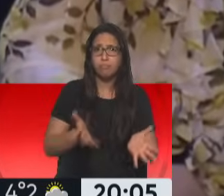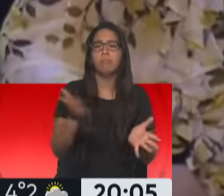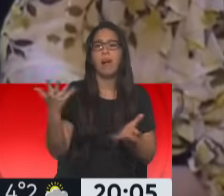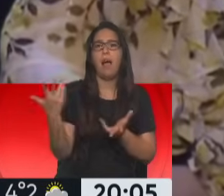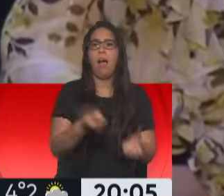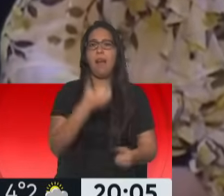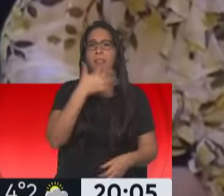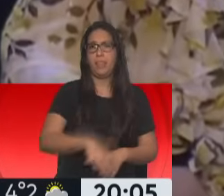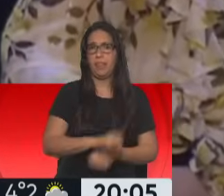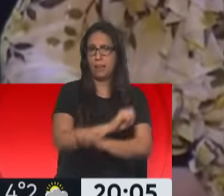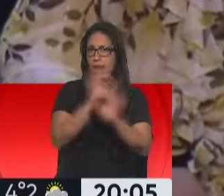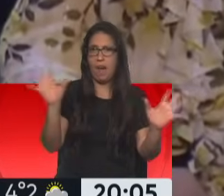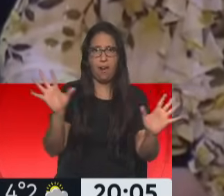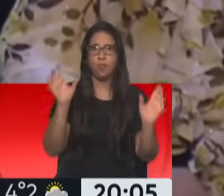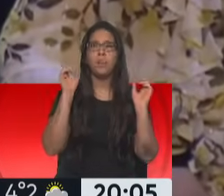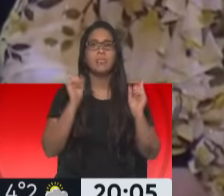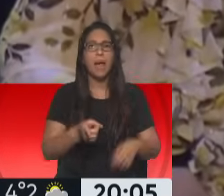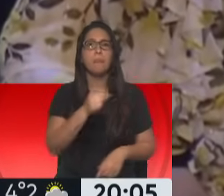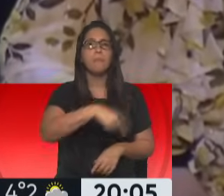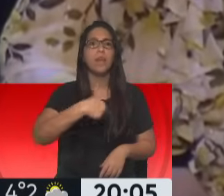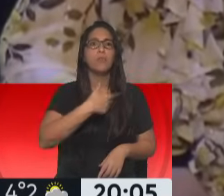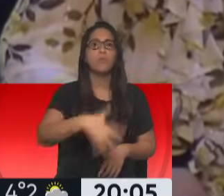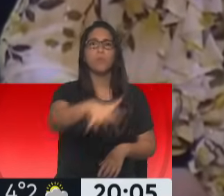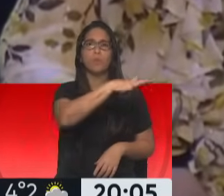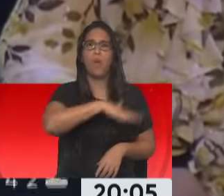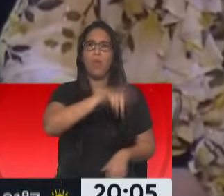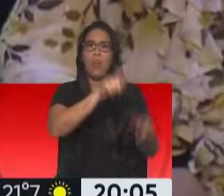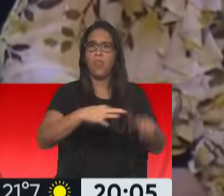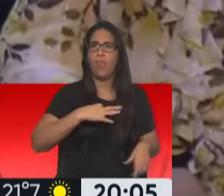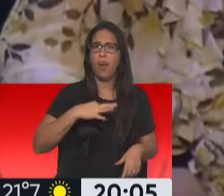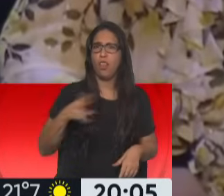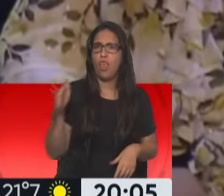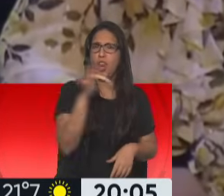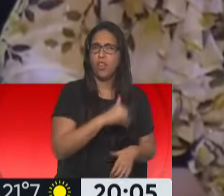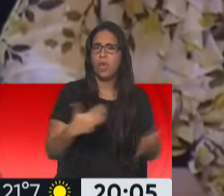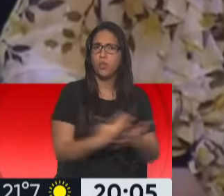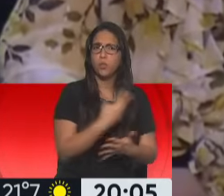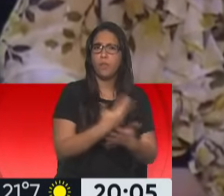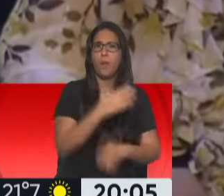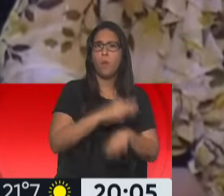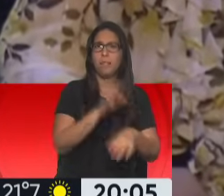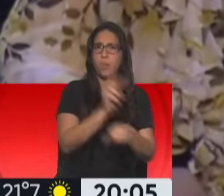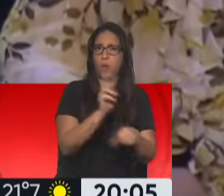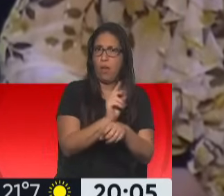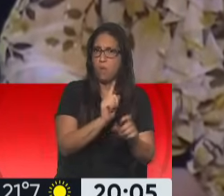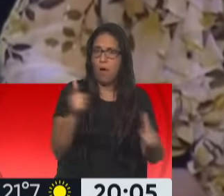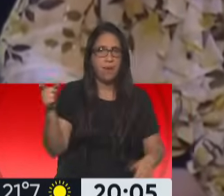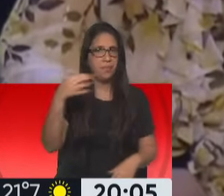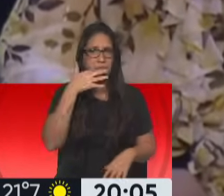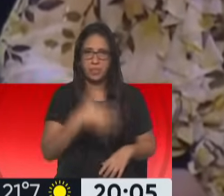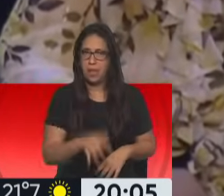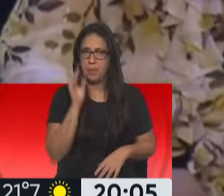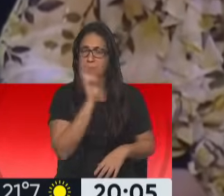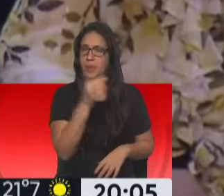También entiende a la perfección el flagelo que los ciudadanos de a pie sufren diariamente por culpa de la inseguridad y que la